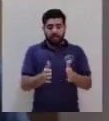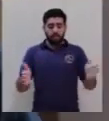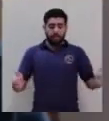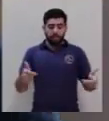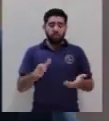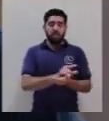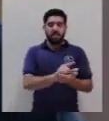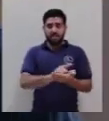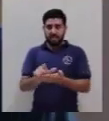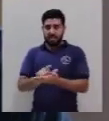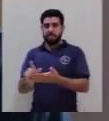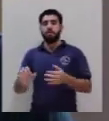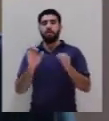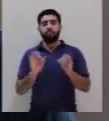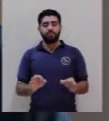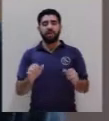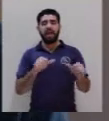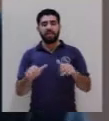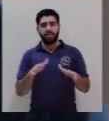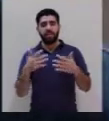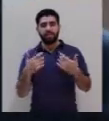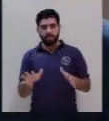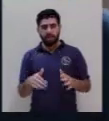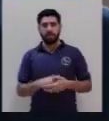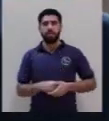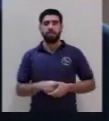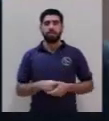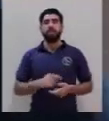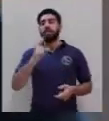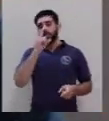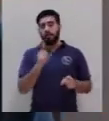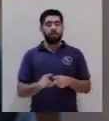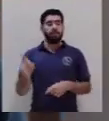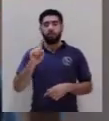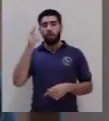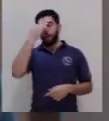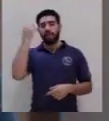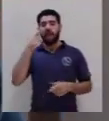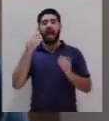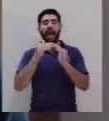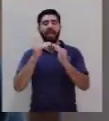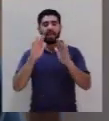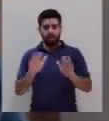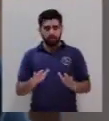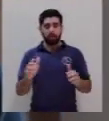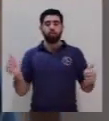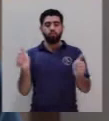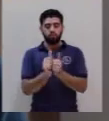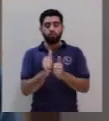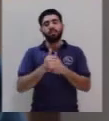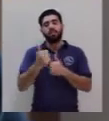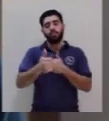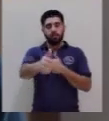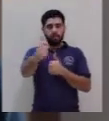constantemente, de limpiar nuestra área de trabajo, limpiemos todo después lo que de utilizamos. Después de trabajar. Ajá, después de hacer las actividades que hacemos, ¿verdad? También no